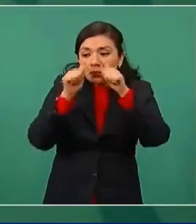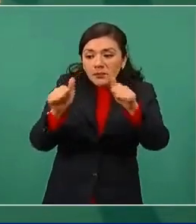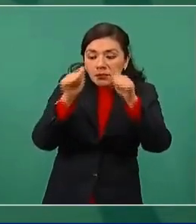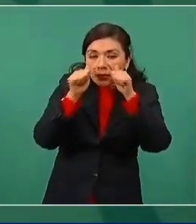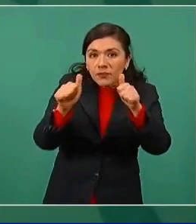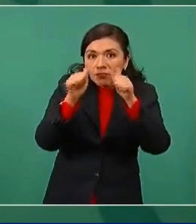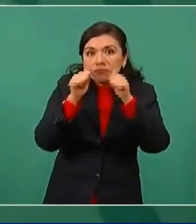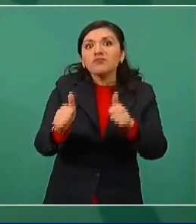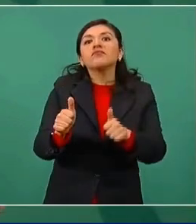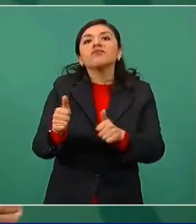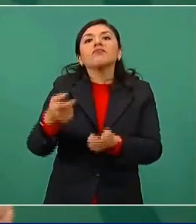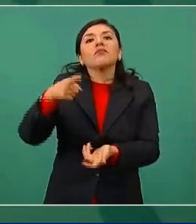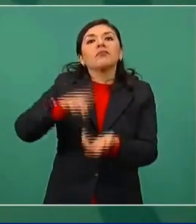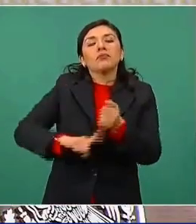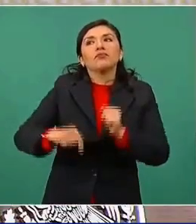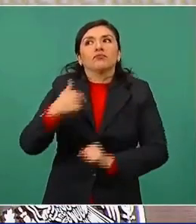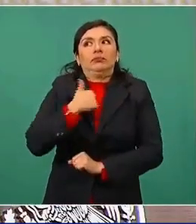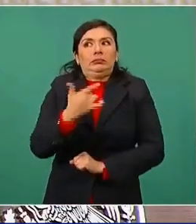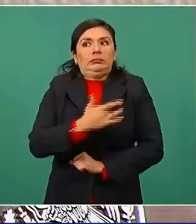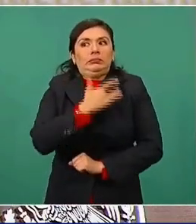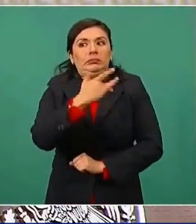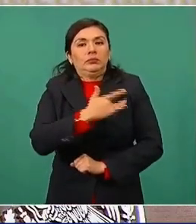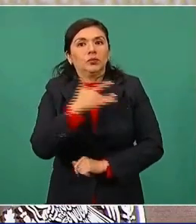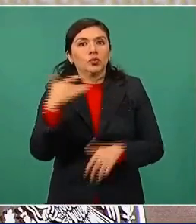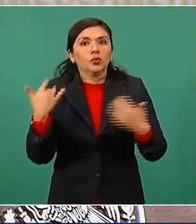lo que consideramos